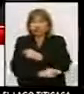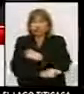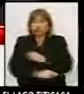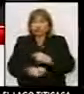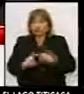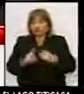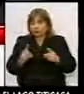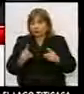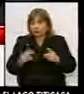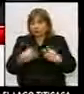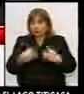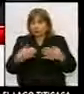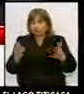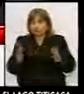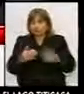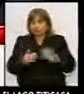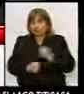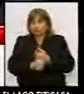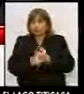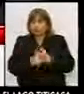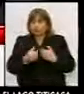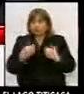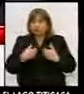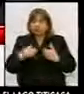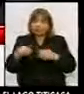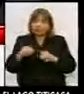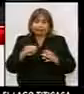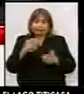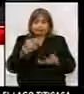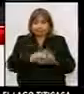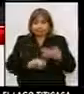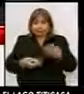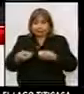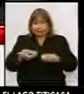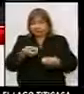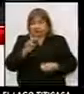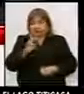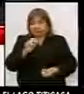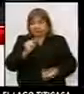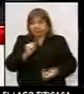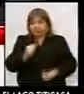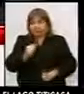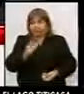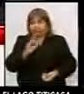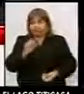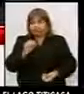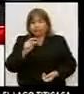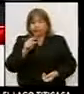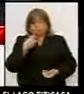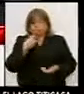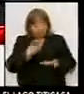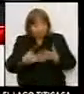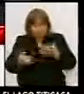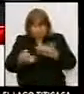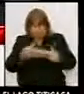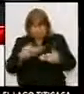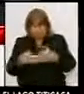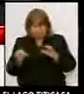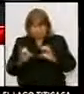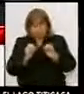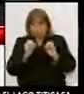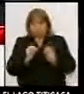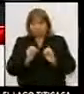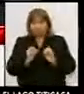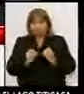embargo, países que tienen menos riesgo entienden que tiene que existir una banca de fomento. El Perú lo entendió en su momento, pese a que